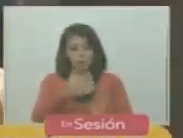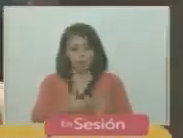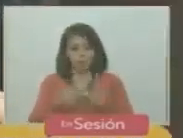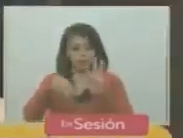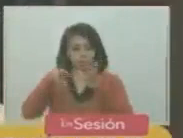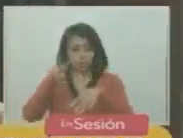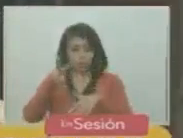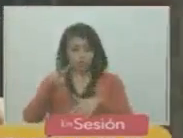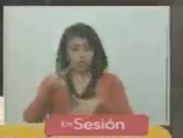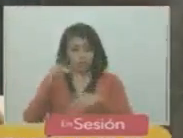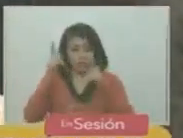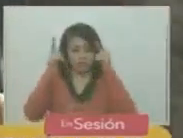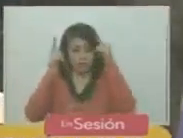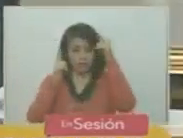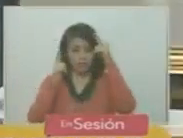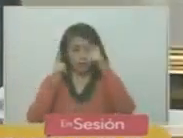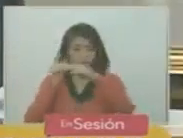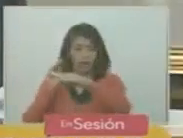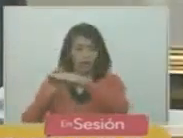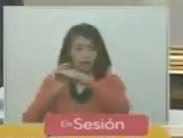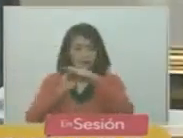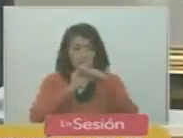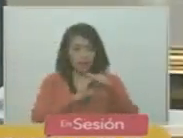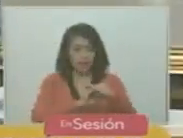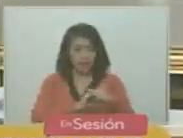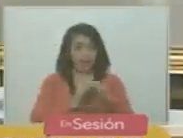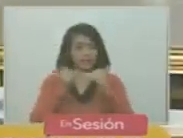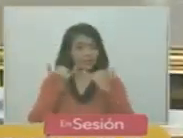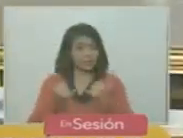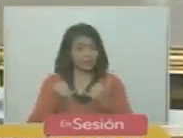2012, avisoraba y nos advertía: